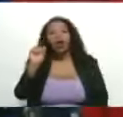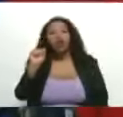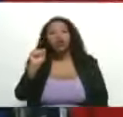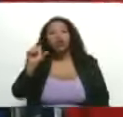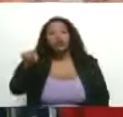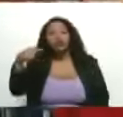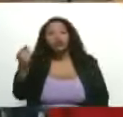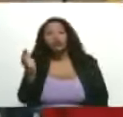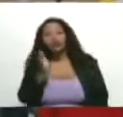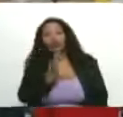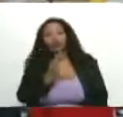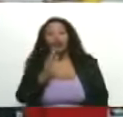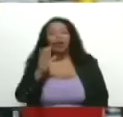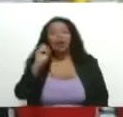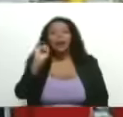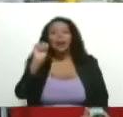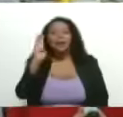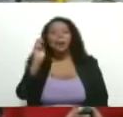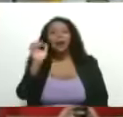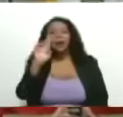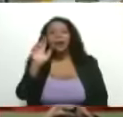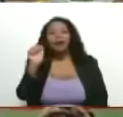Diego Ibarra.